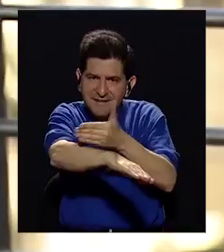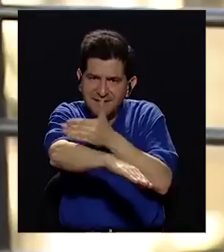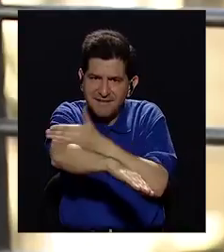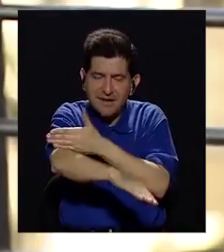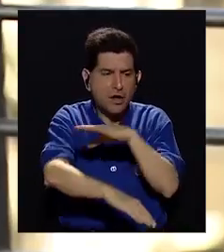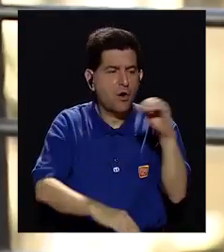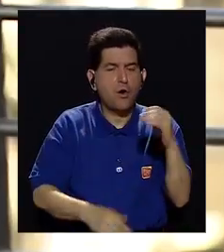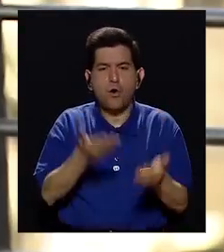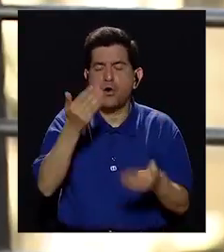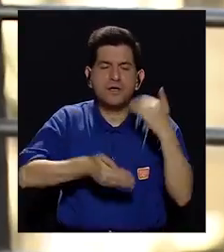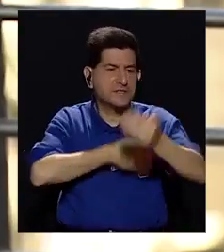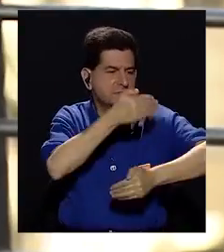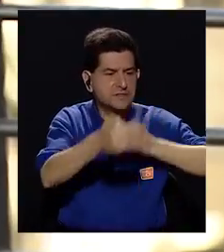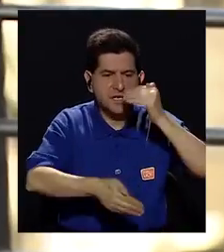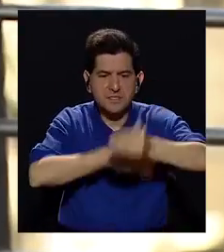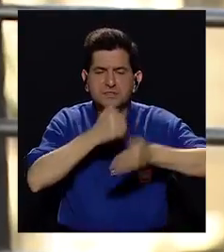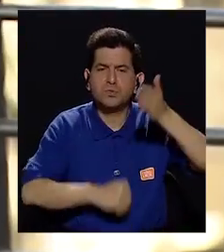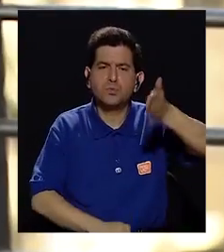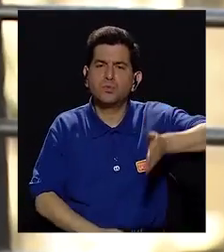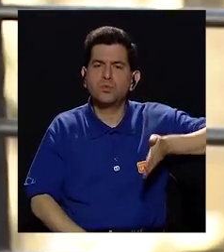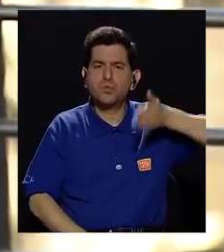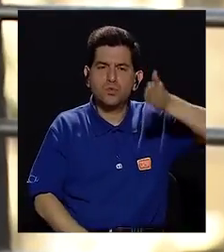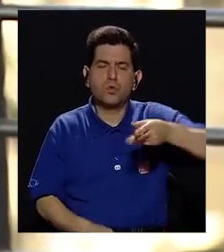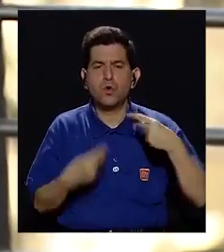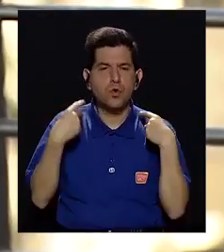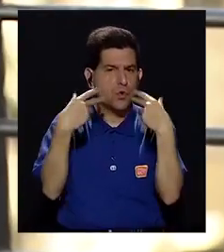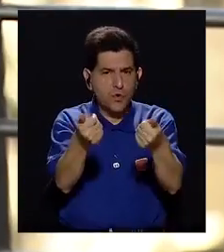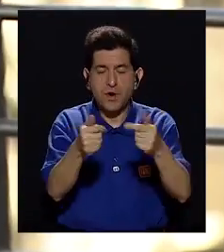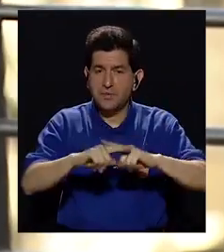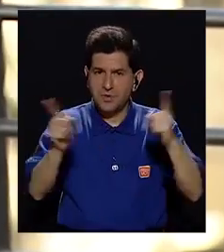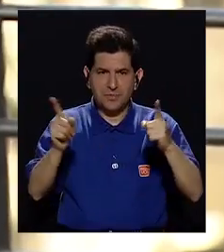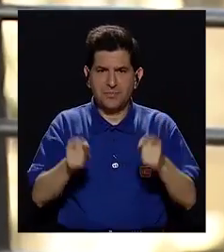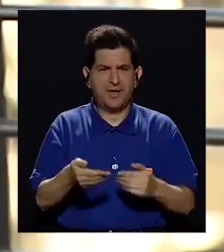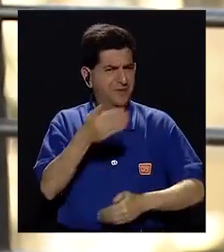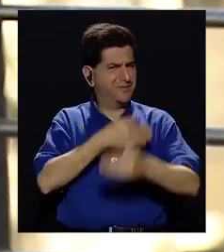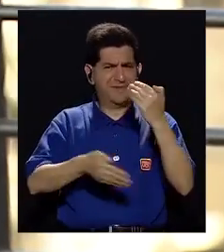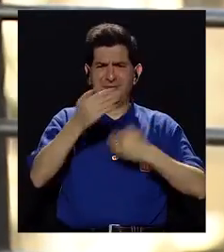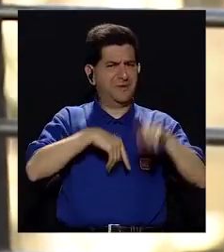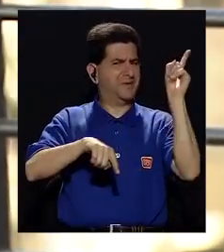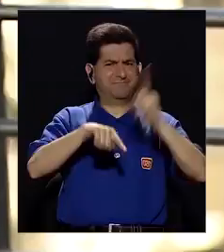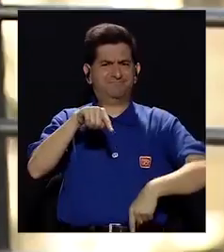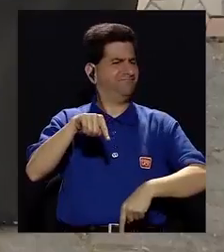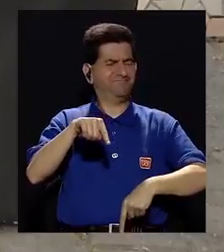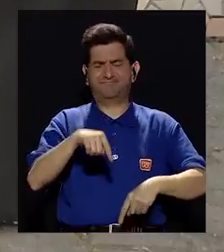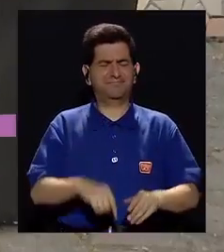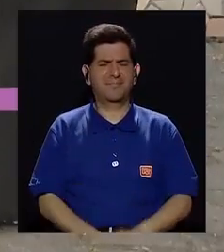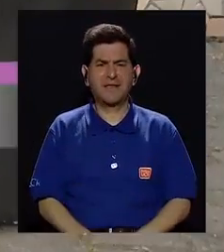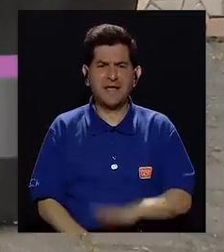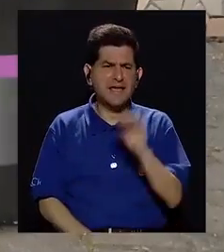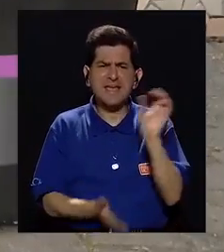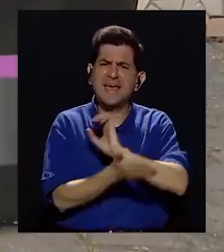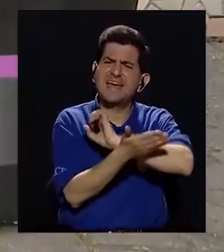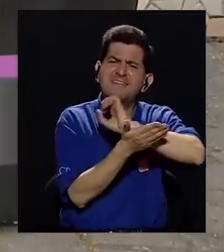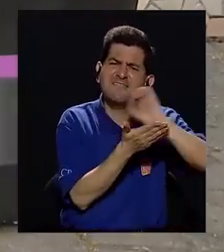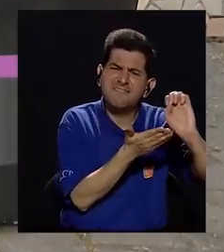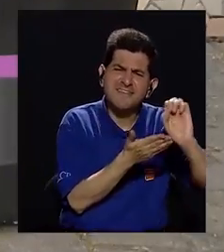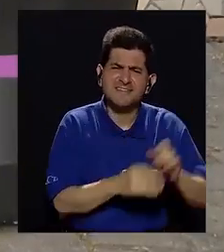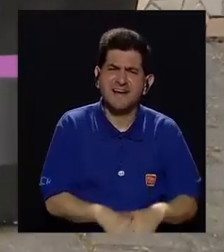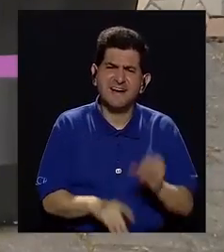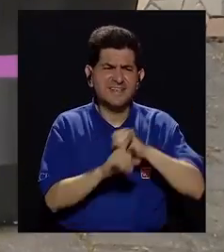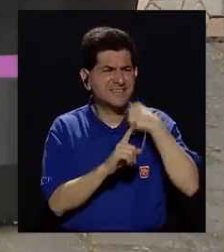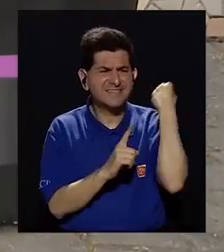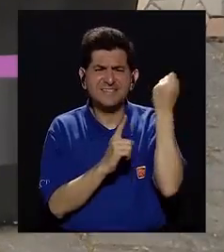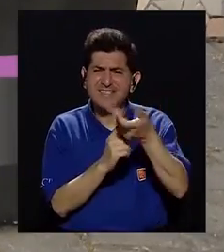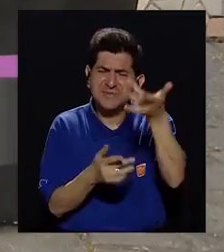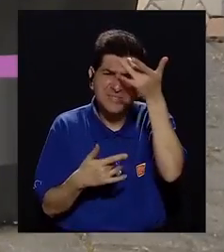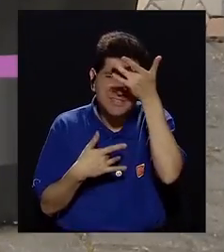del desgaste o hacer que la evolución sea más lenta, que no avance tan rápido, pero no revertirlo. Uh-huh. Doctor, ¿y qué tan prevenible es